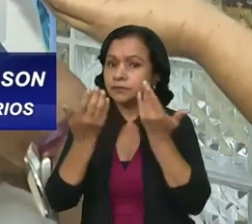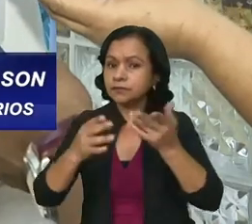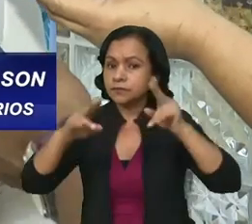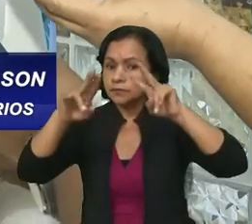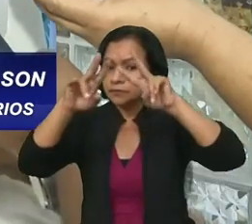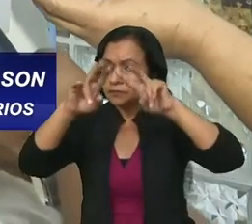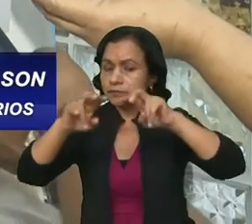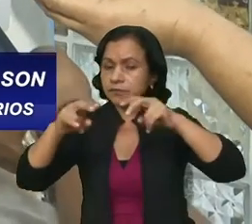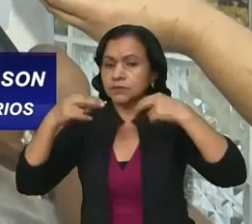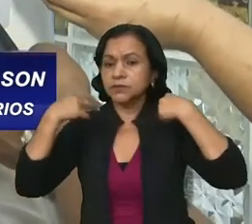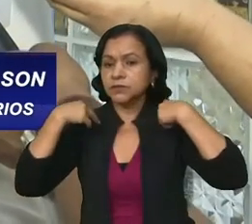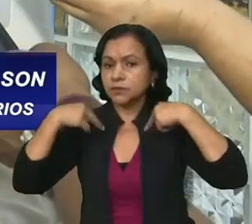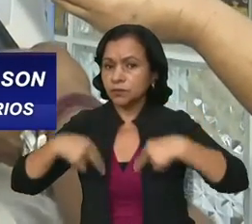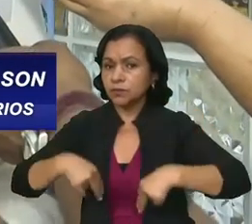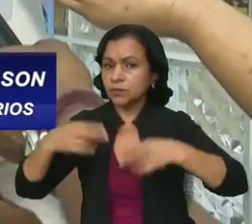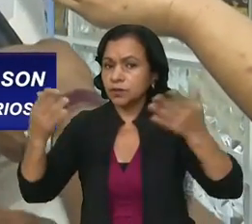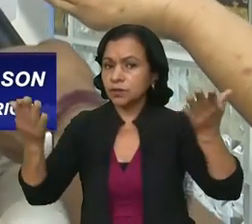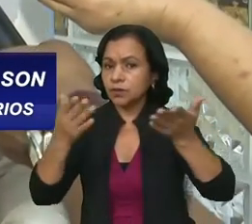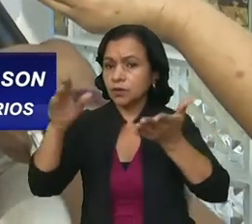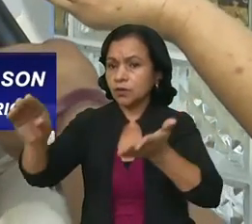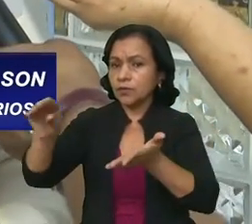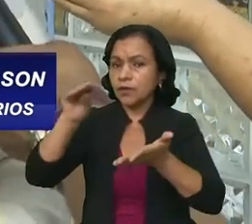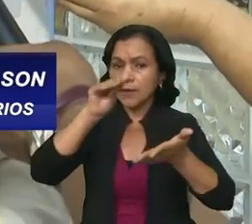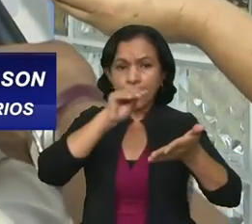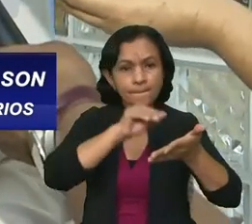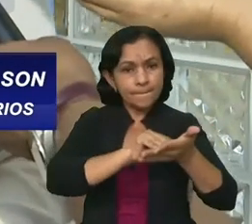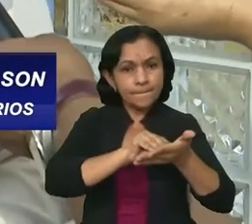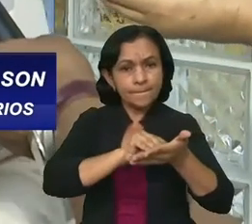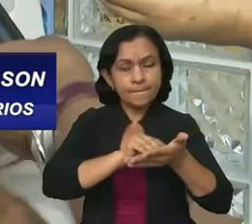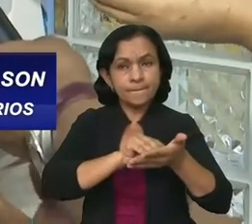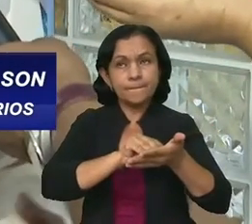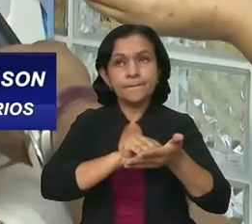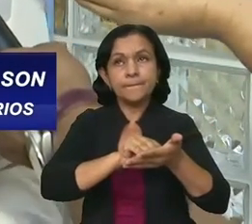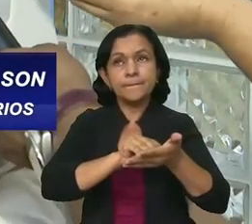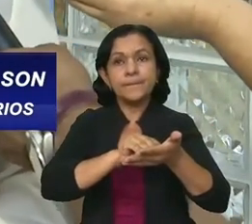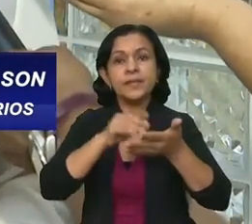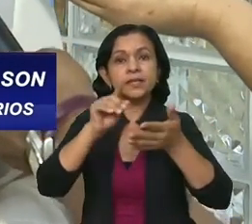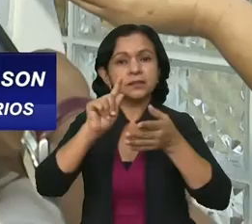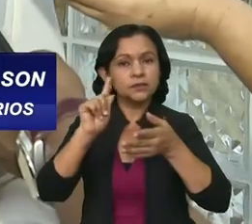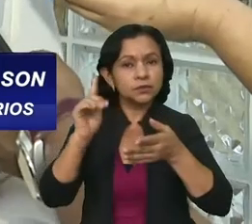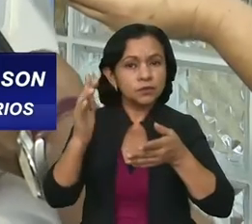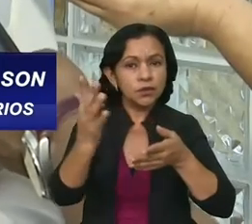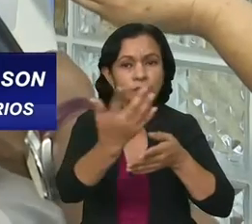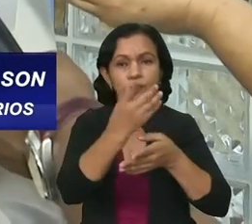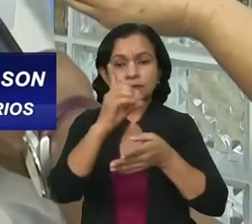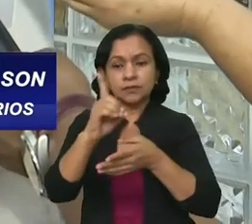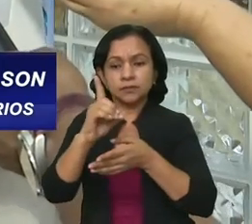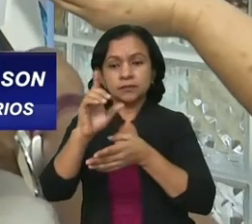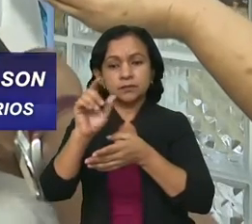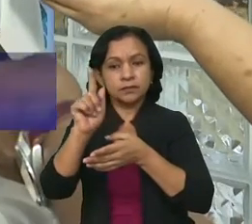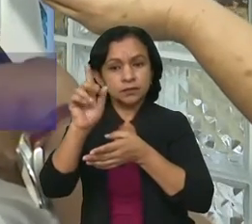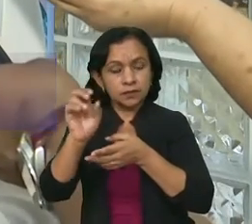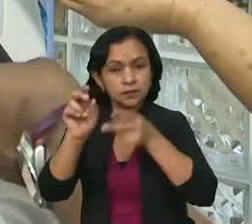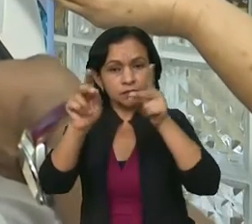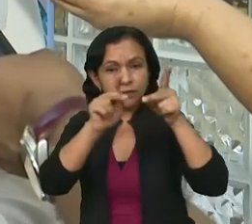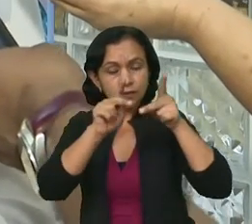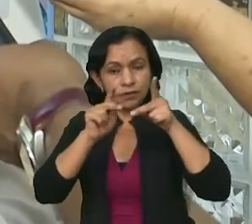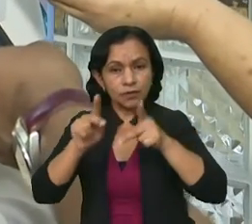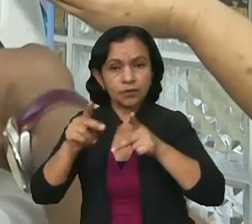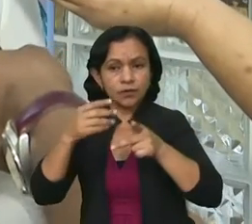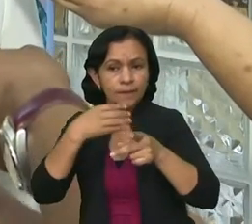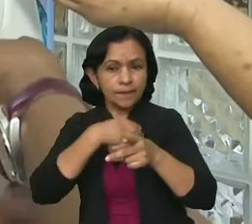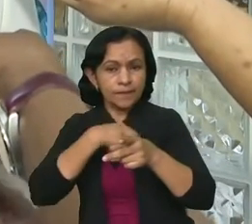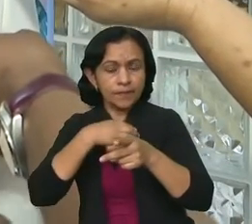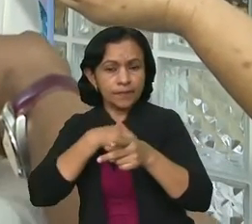revisando cómo incorporar en las hojas de datos generales del personal lo que es la